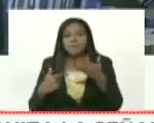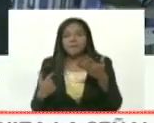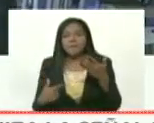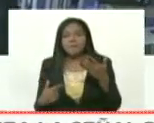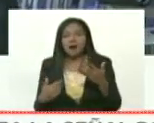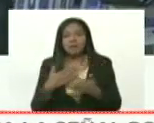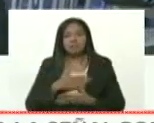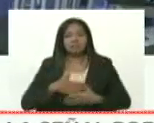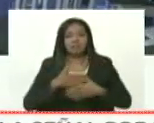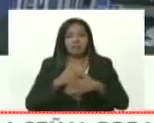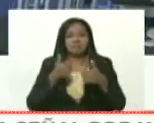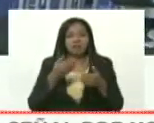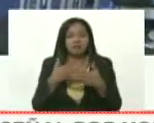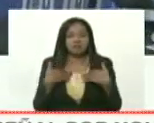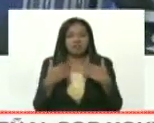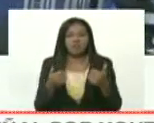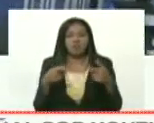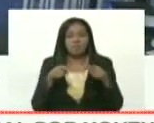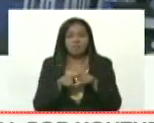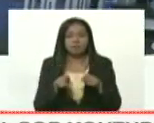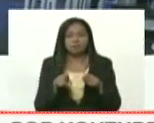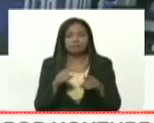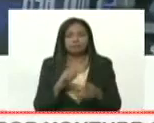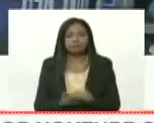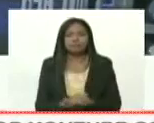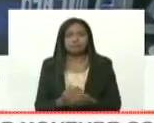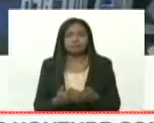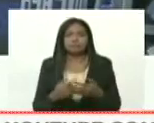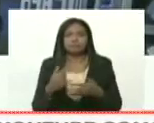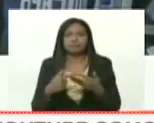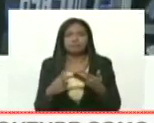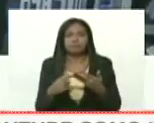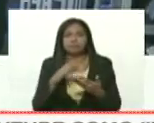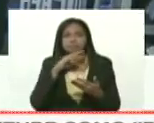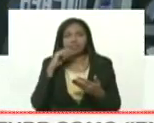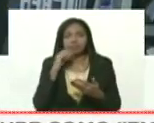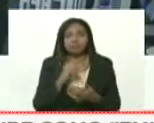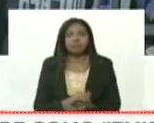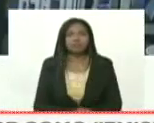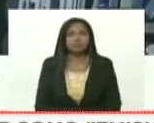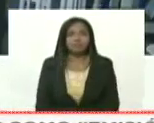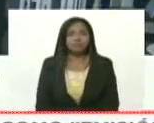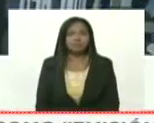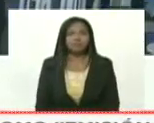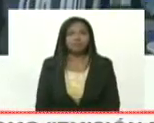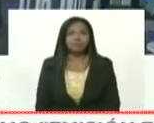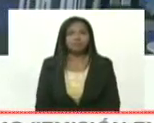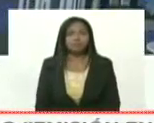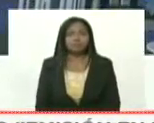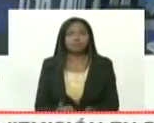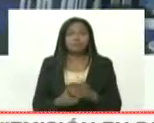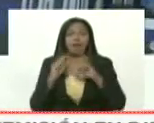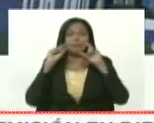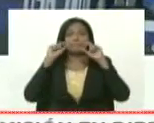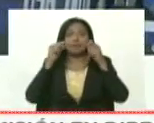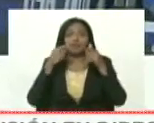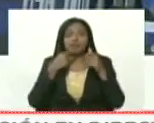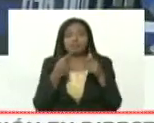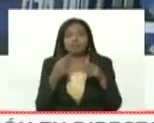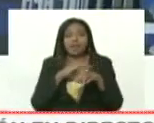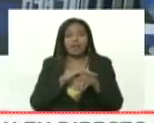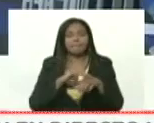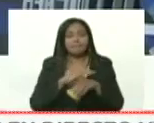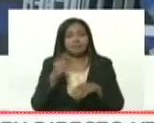sanas, más batata, más yuca, soberana y sabrosa, más maíz. Yo le decía a la